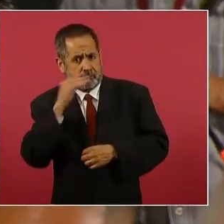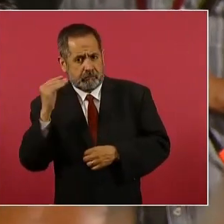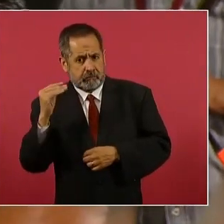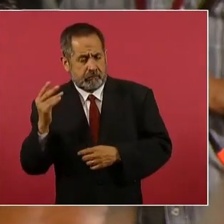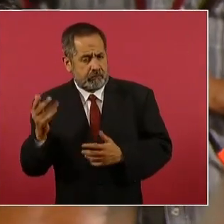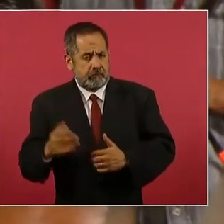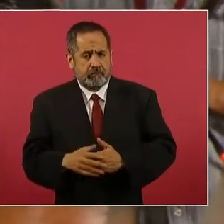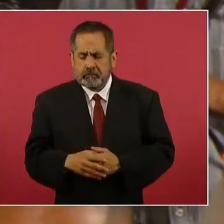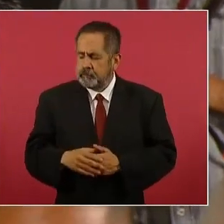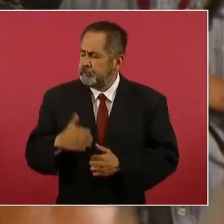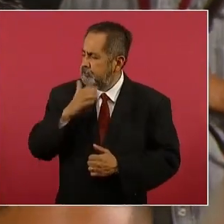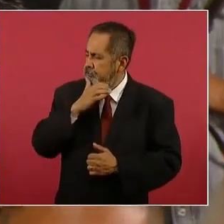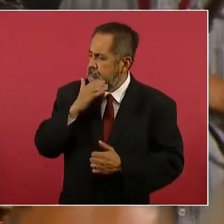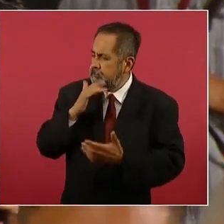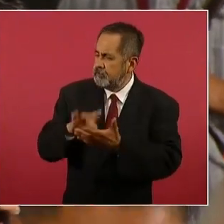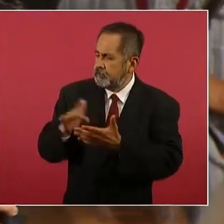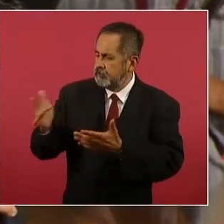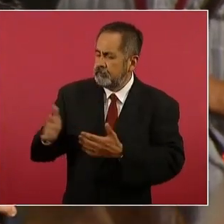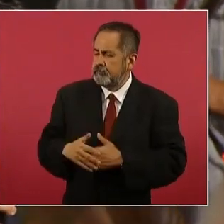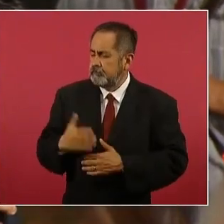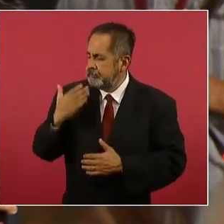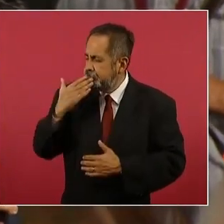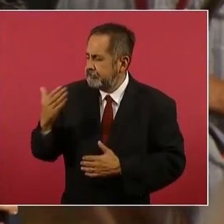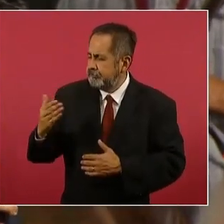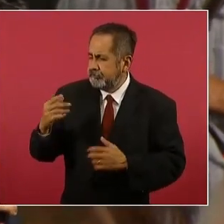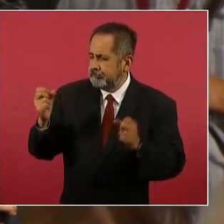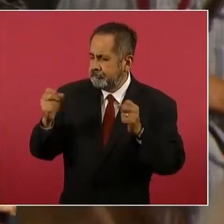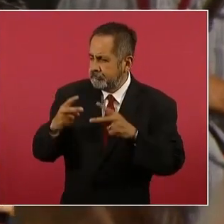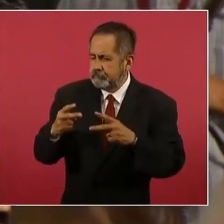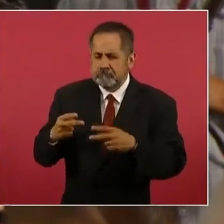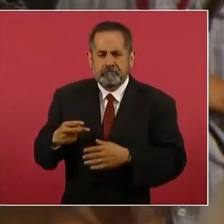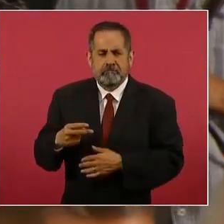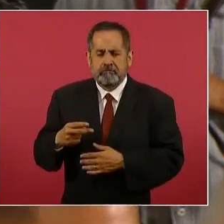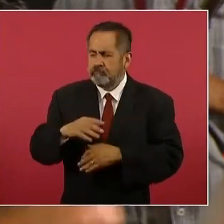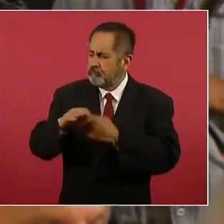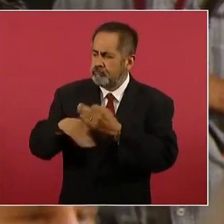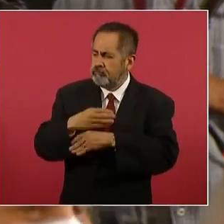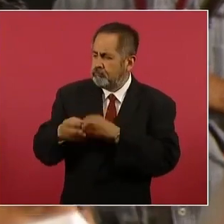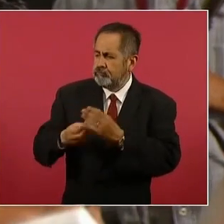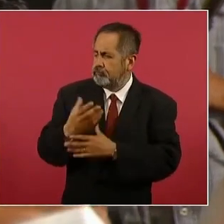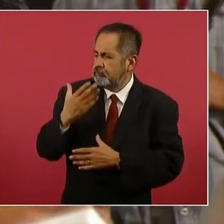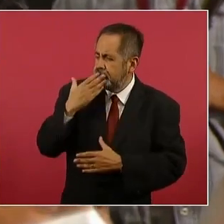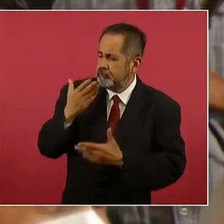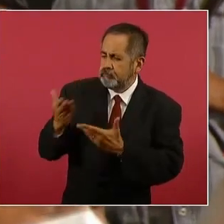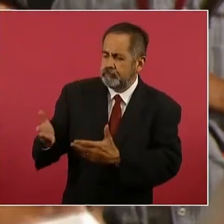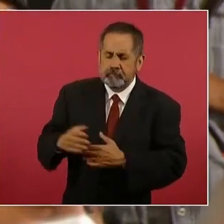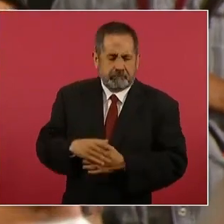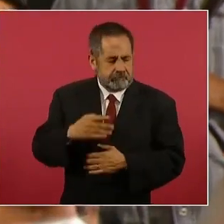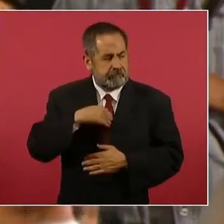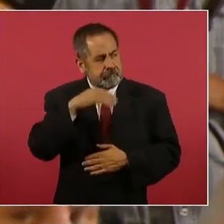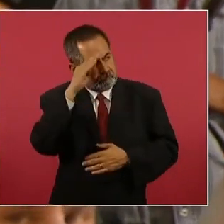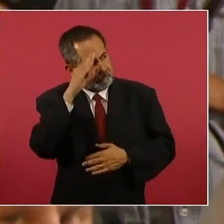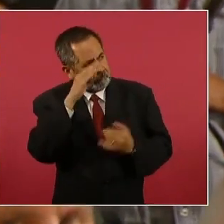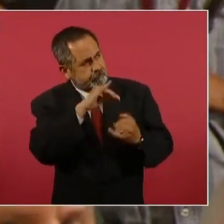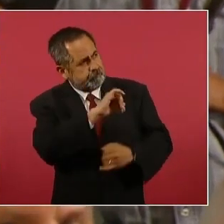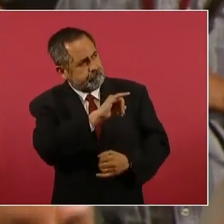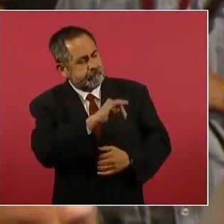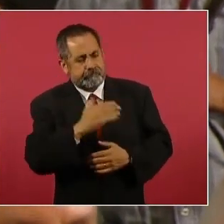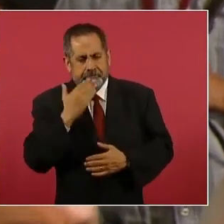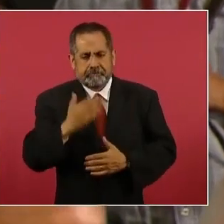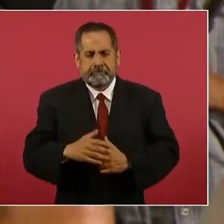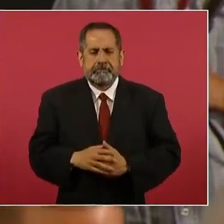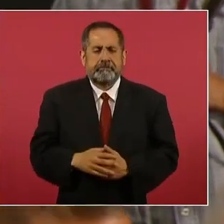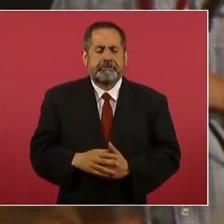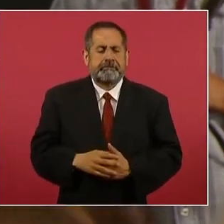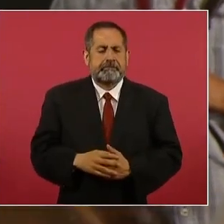Presidente, te agradezco muchísimo. Muy bien, presidente. Nos van a salir bien las cosas así. Yo pienso que sí. Bueno. Y le doy